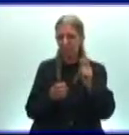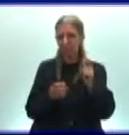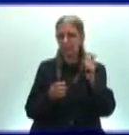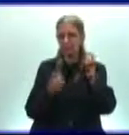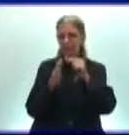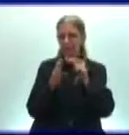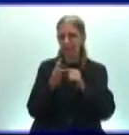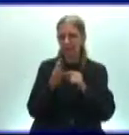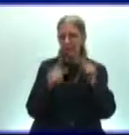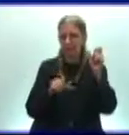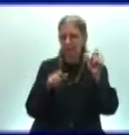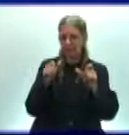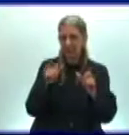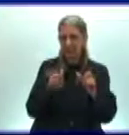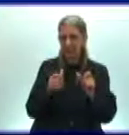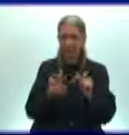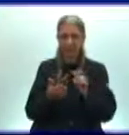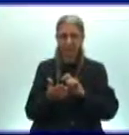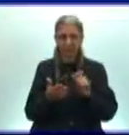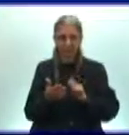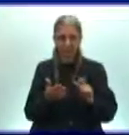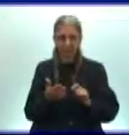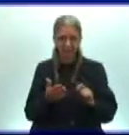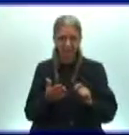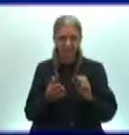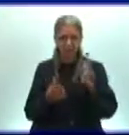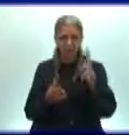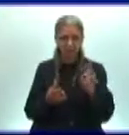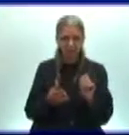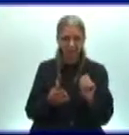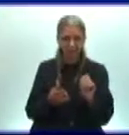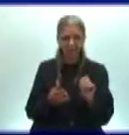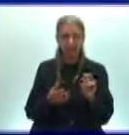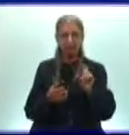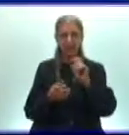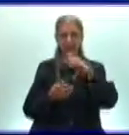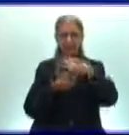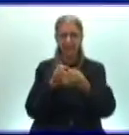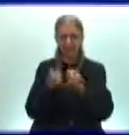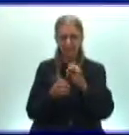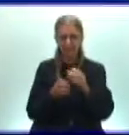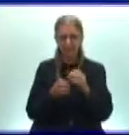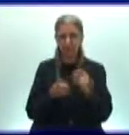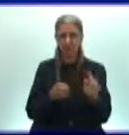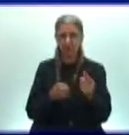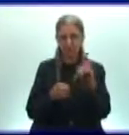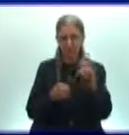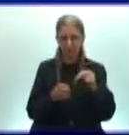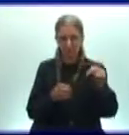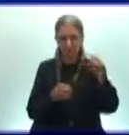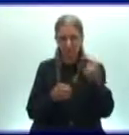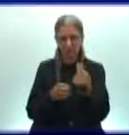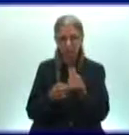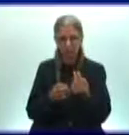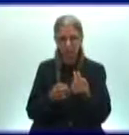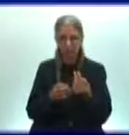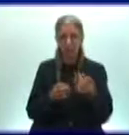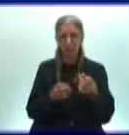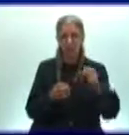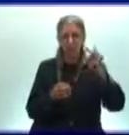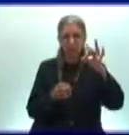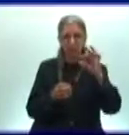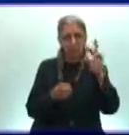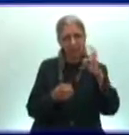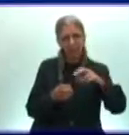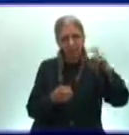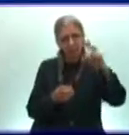que solamente anoten la cantidad de electrones que hay en cada nivel. N igual 1, 2 electrones, N igual 2, 8